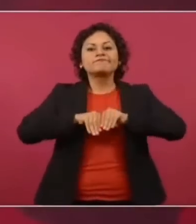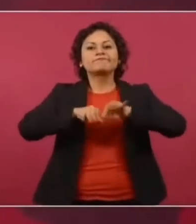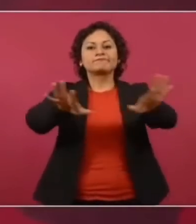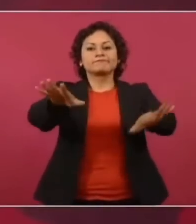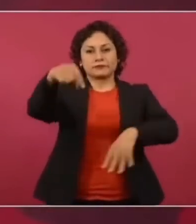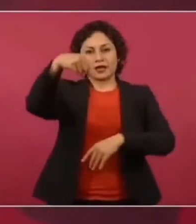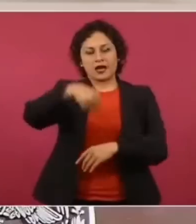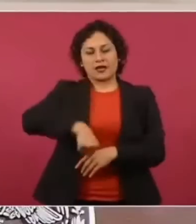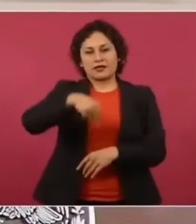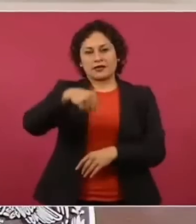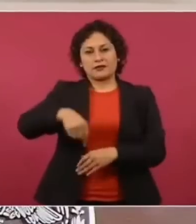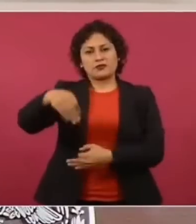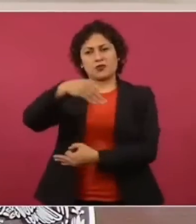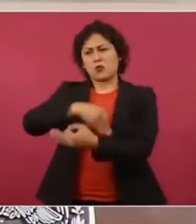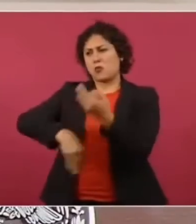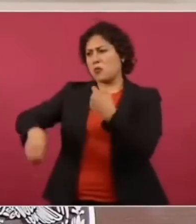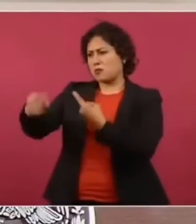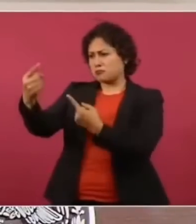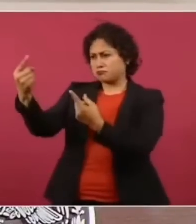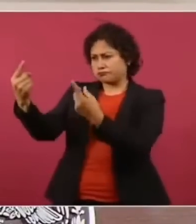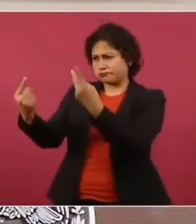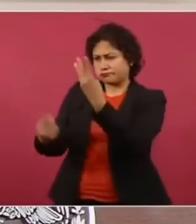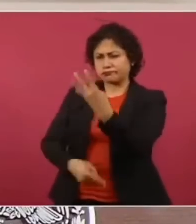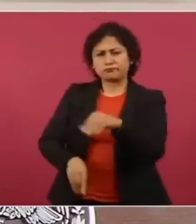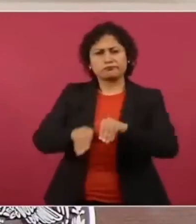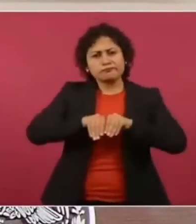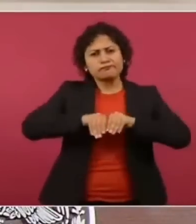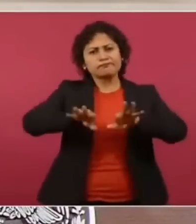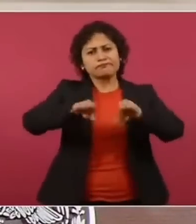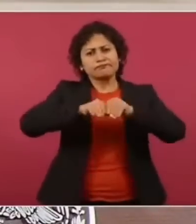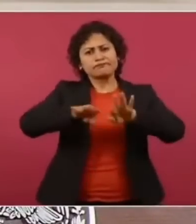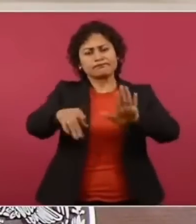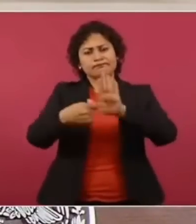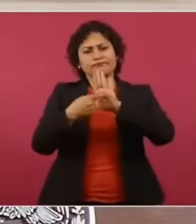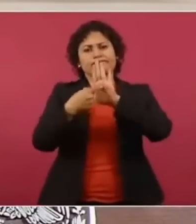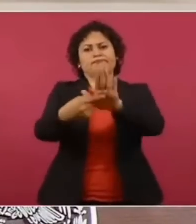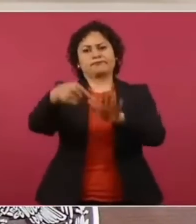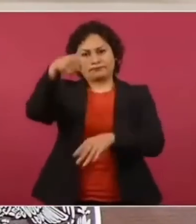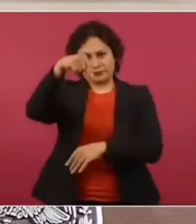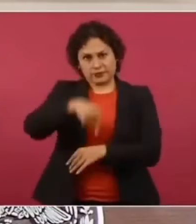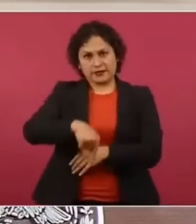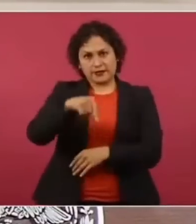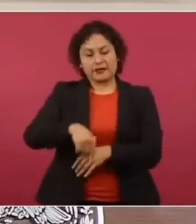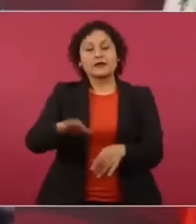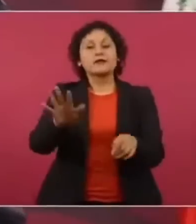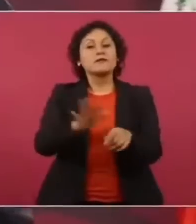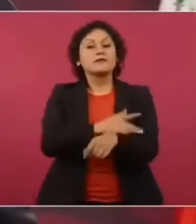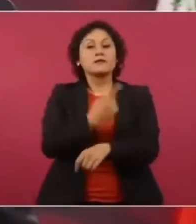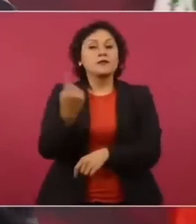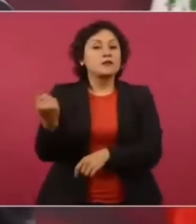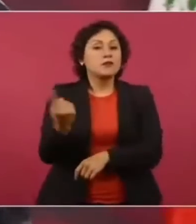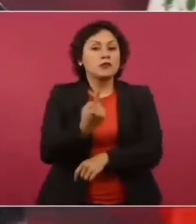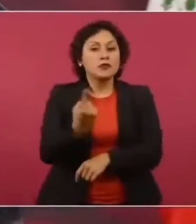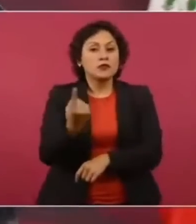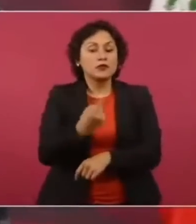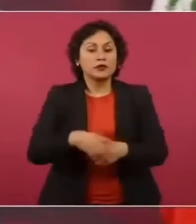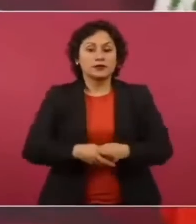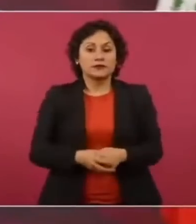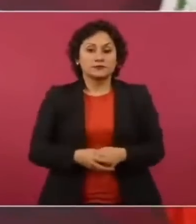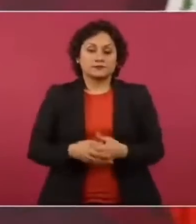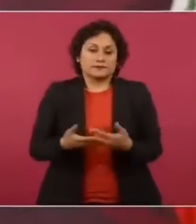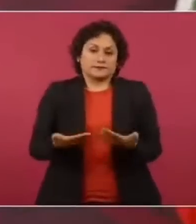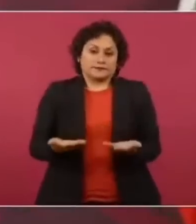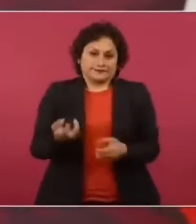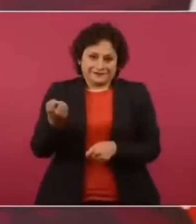aquí, todo, porque eso tiene que ver con el Consejo